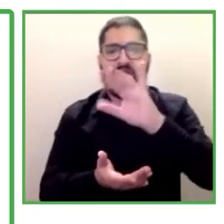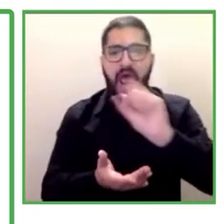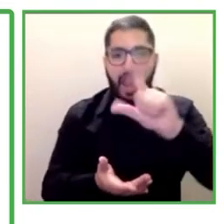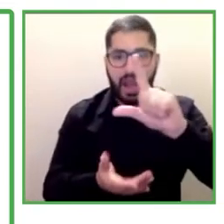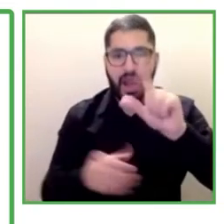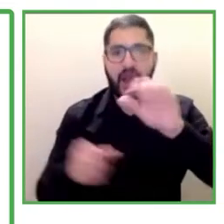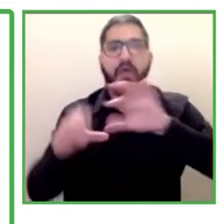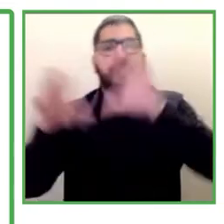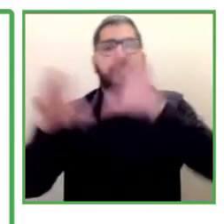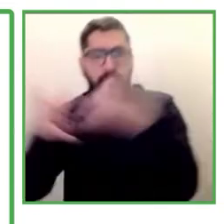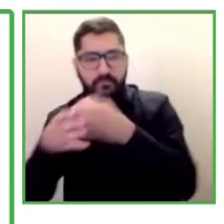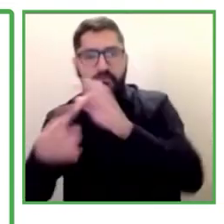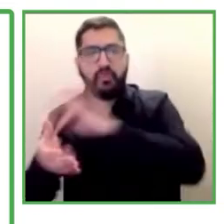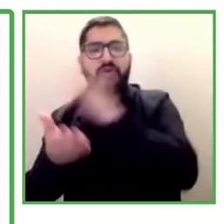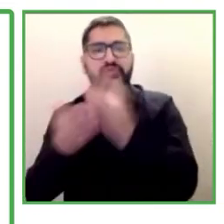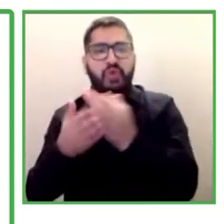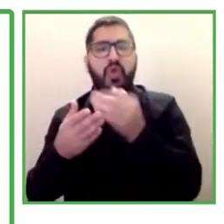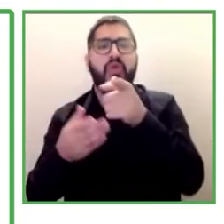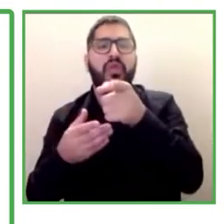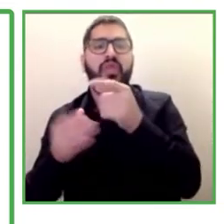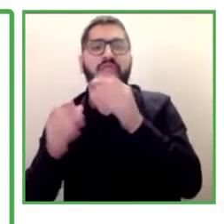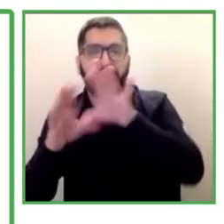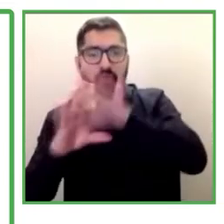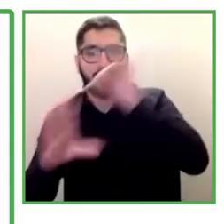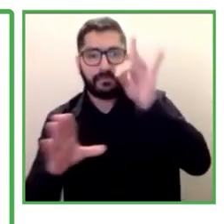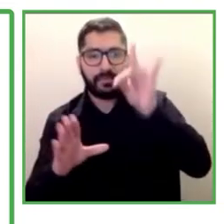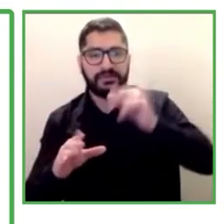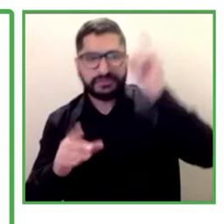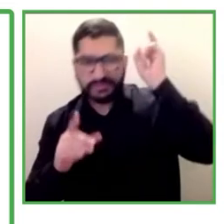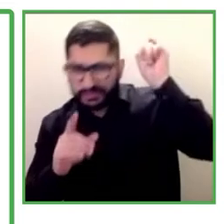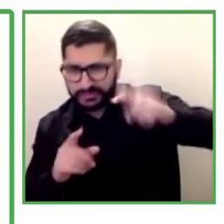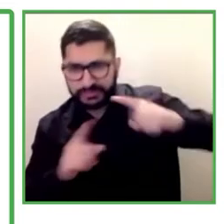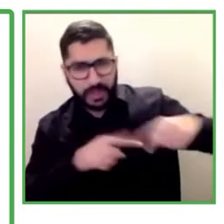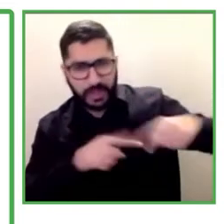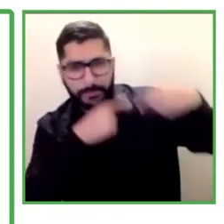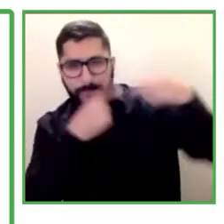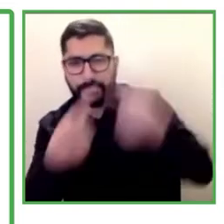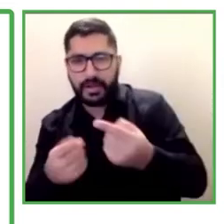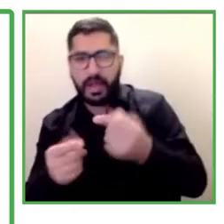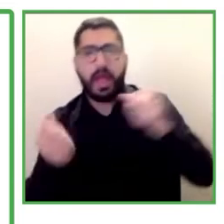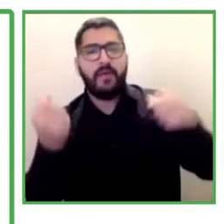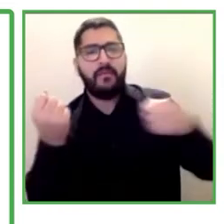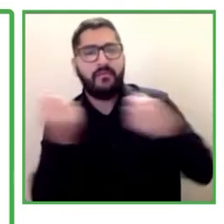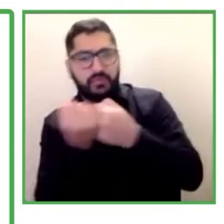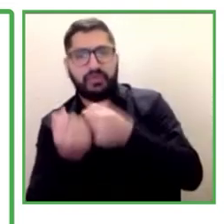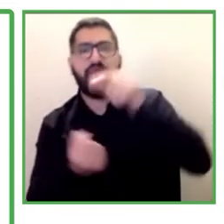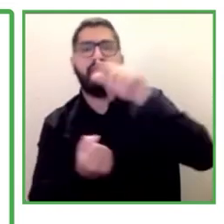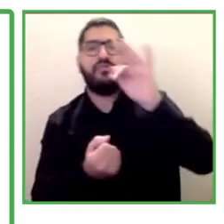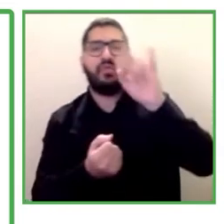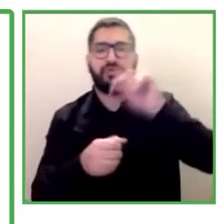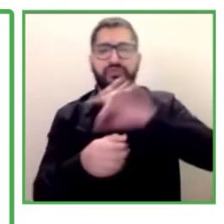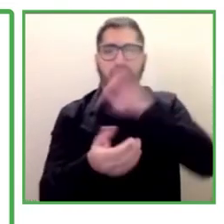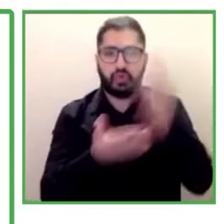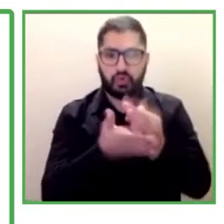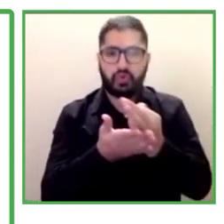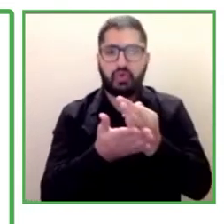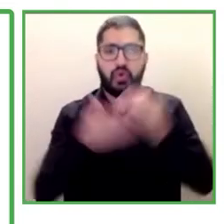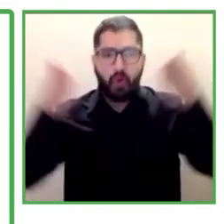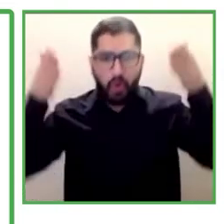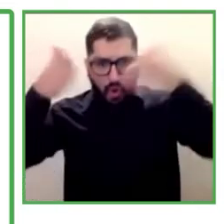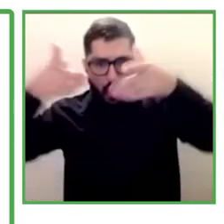con la mentoría de la Fundación Corona y Pacto de Productividad Colombia, que nos acompañan en toda la ejecución del